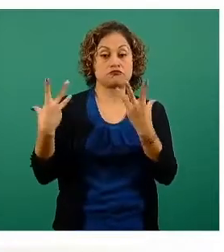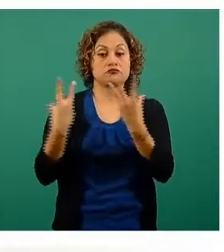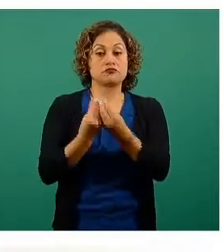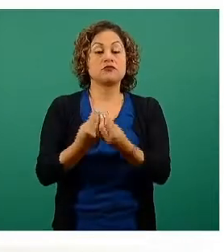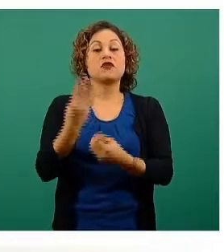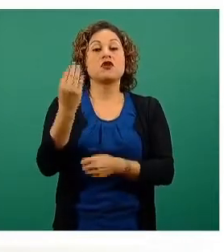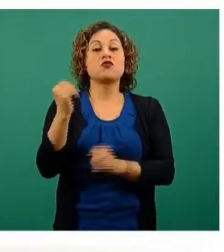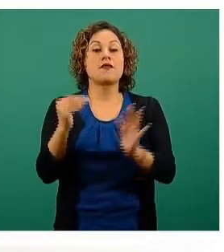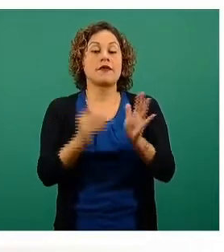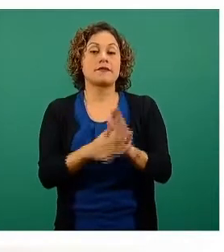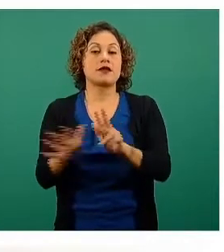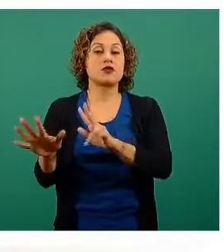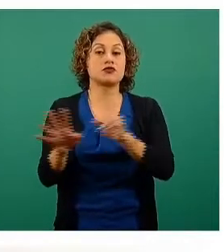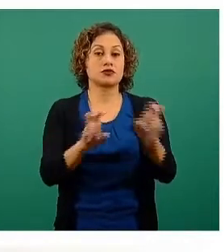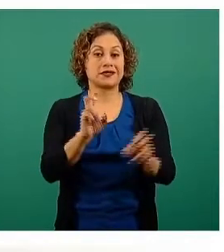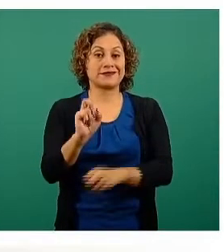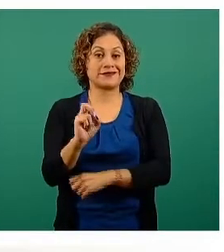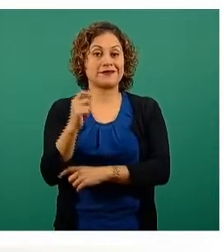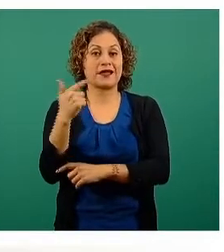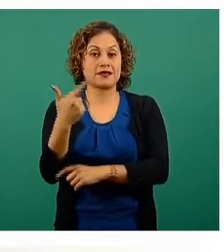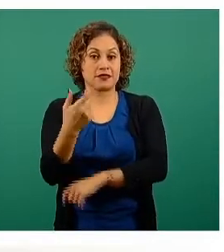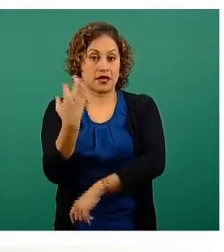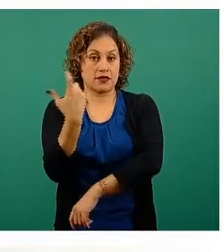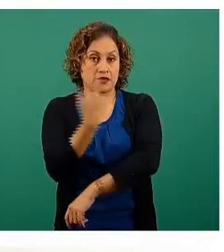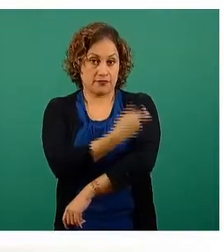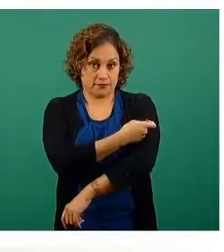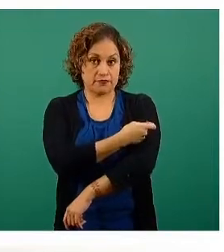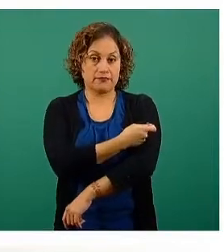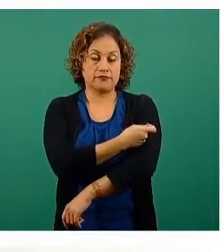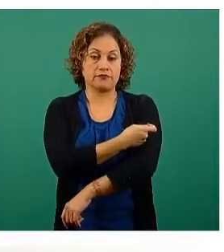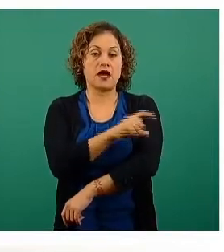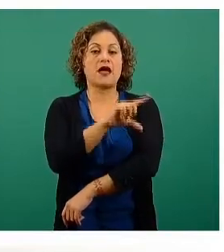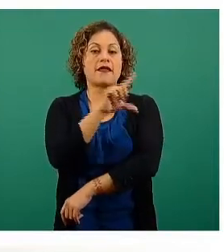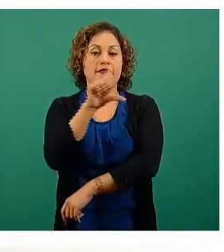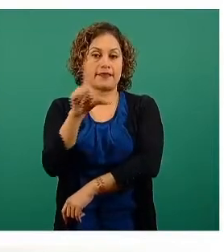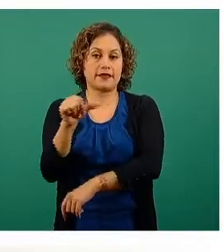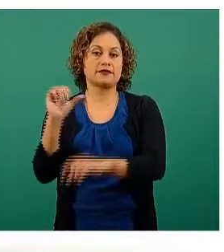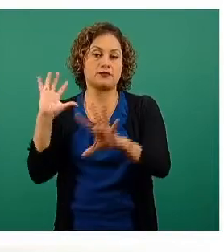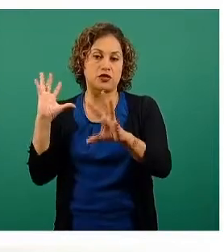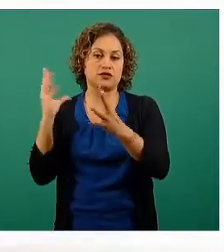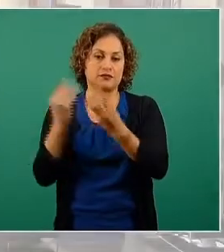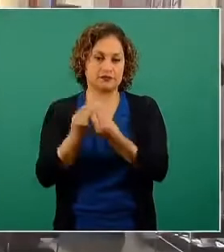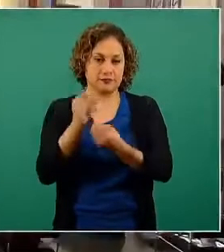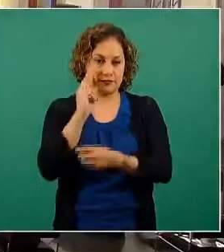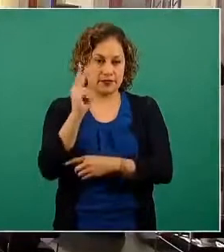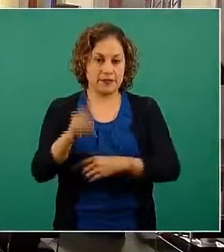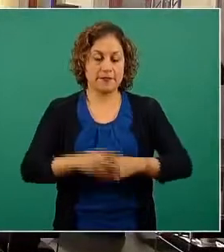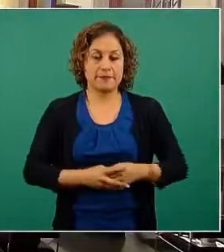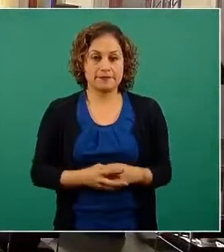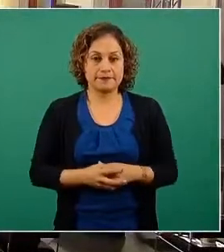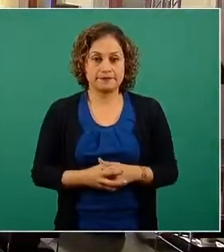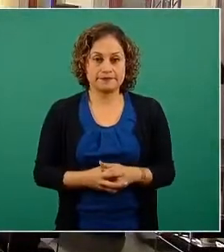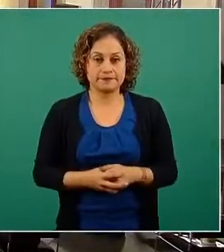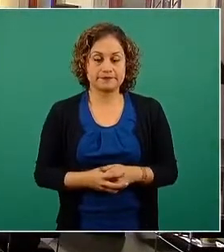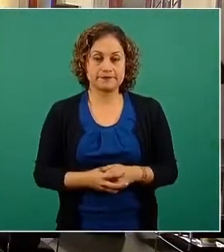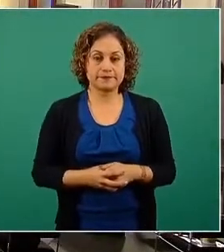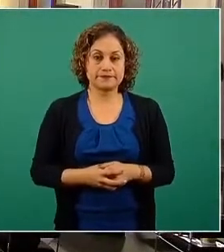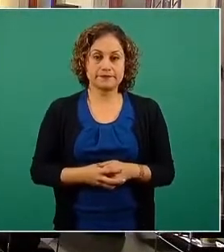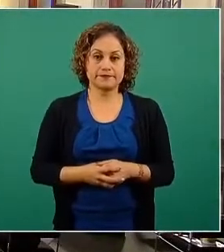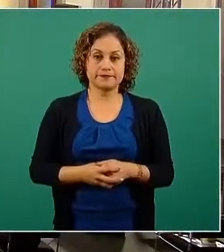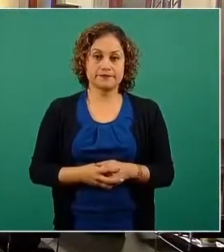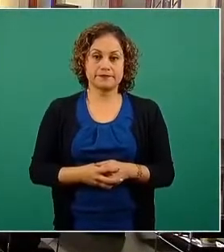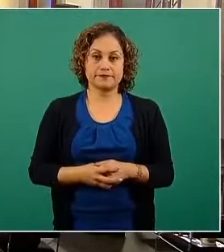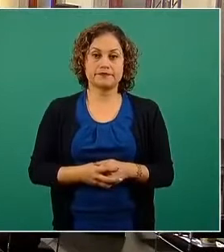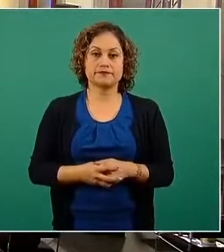9,837 dosis y es muy importante que ya en el acumulado, lo vamos a ver más adelante, pues podamos ir viendo cuál es el